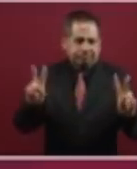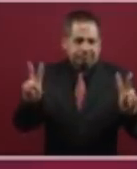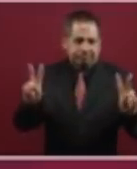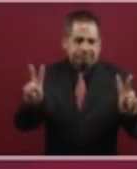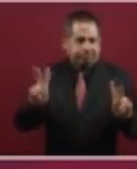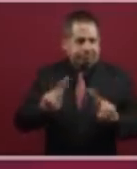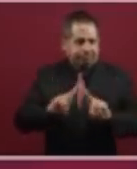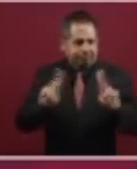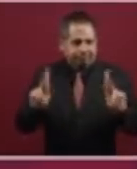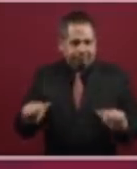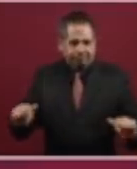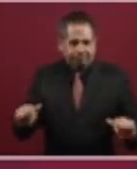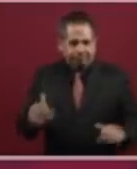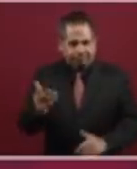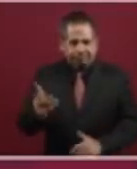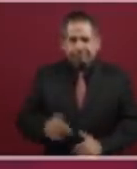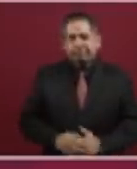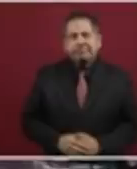amor y paz.